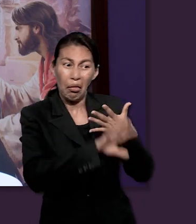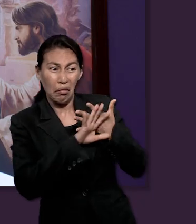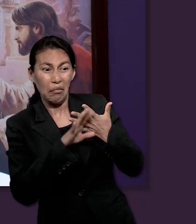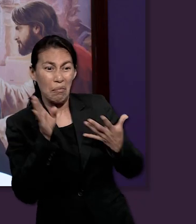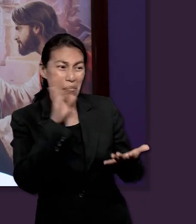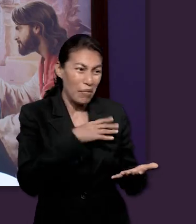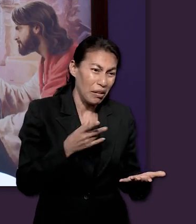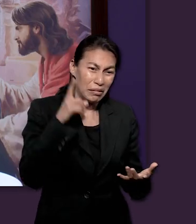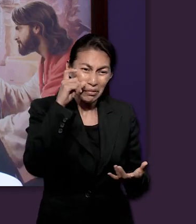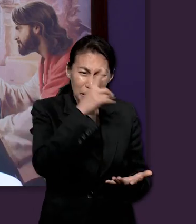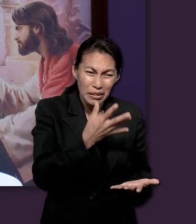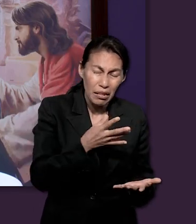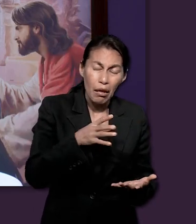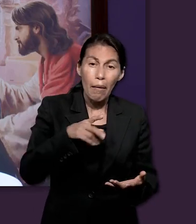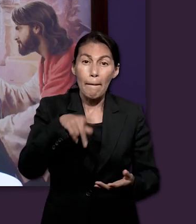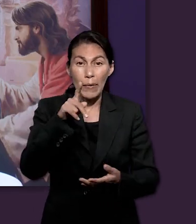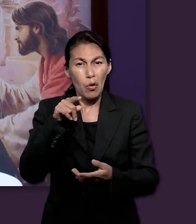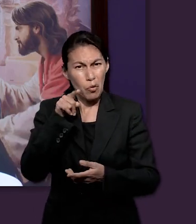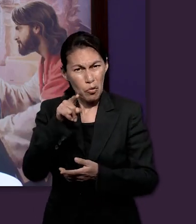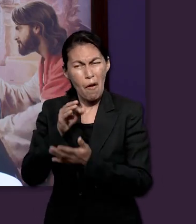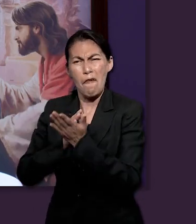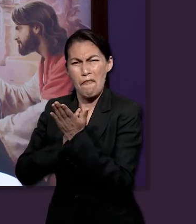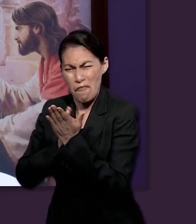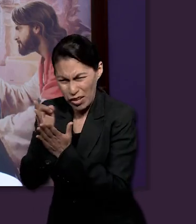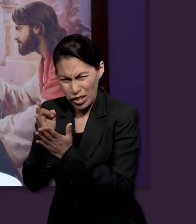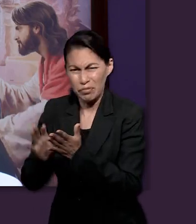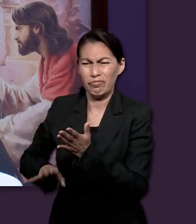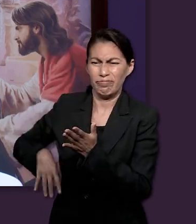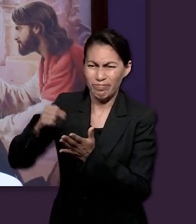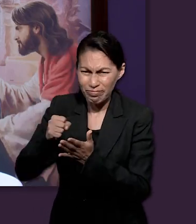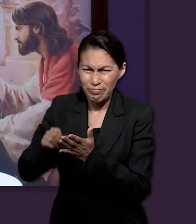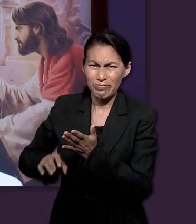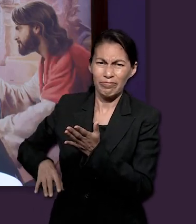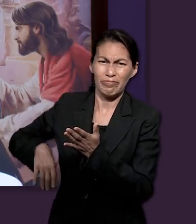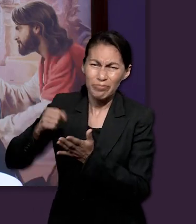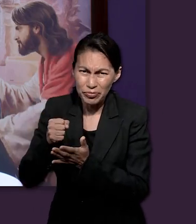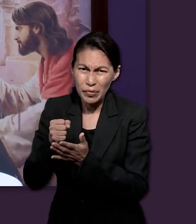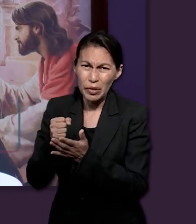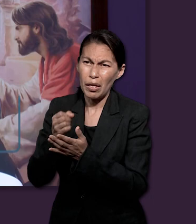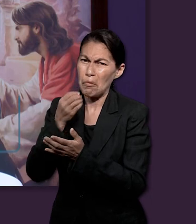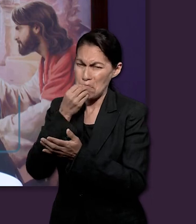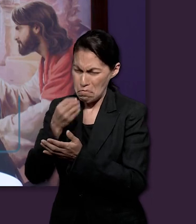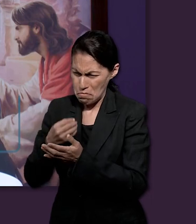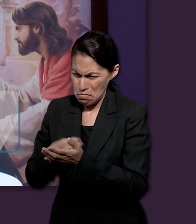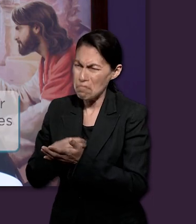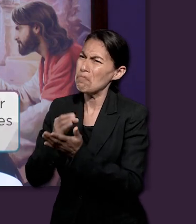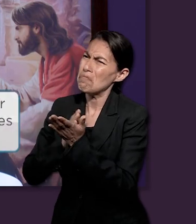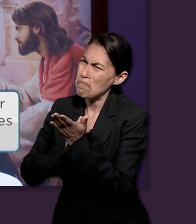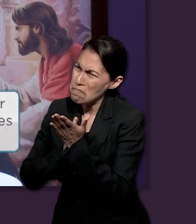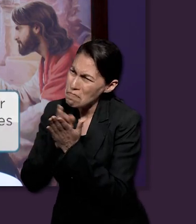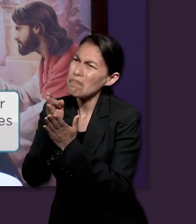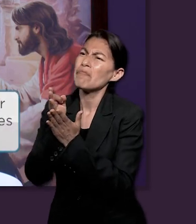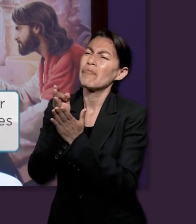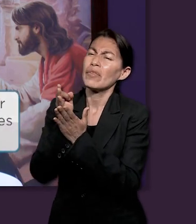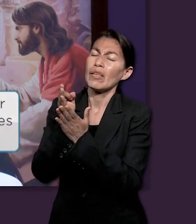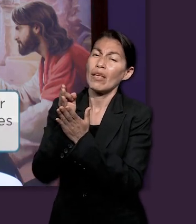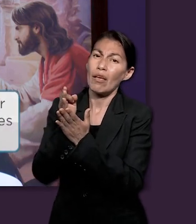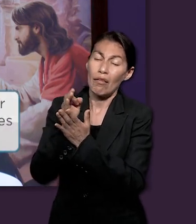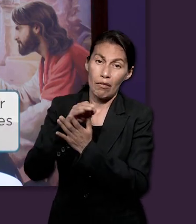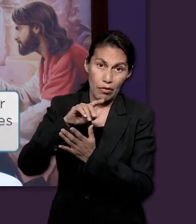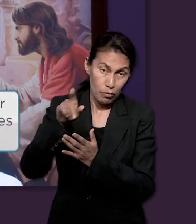persistente, si tú sabes que estás tomando las buenas decisiones, en su momento cuando en su